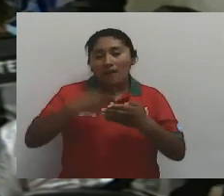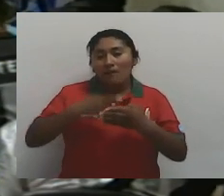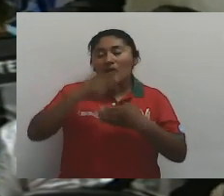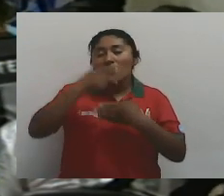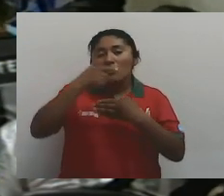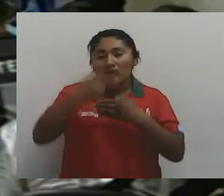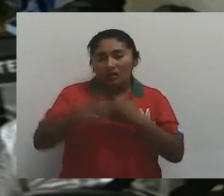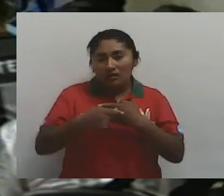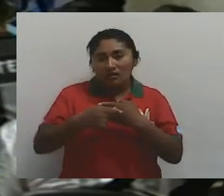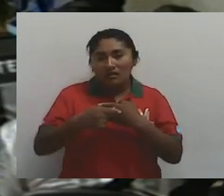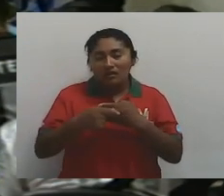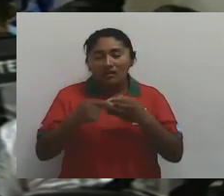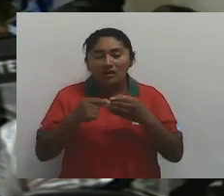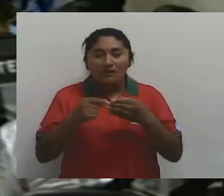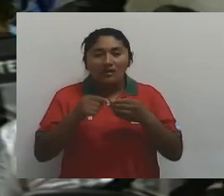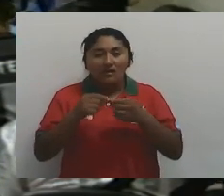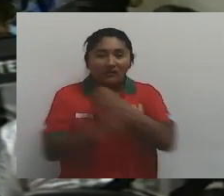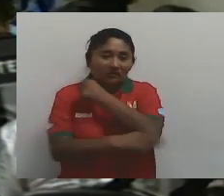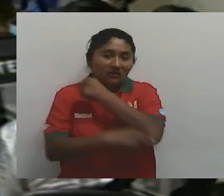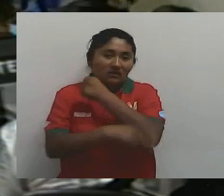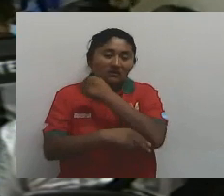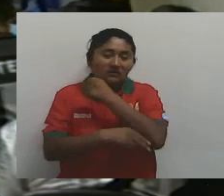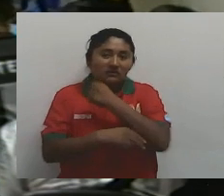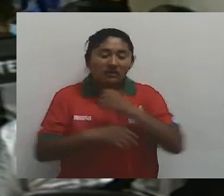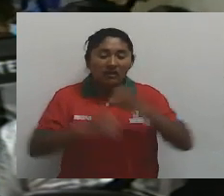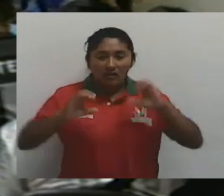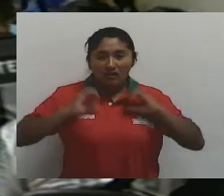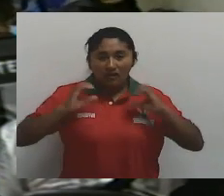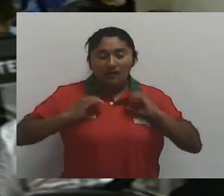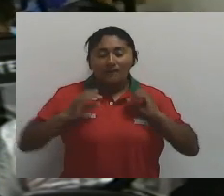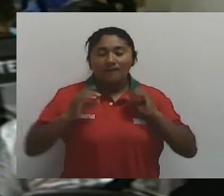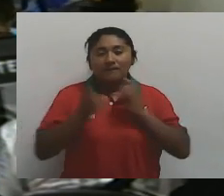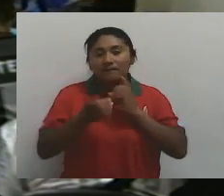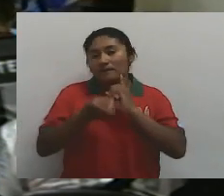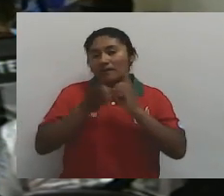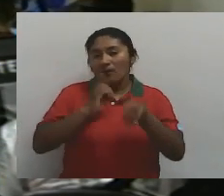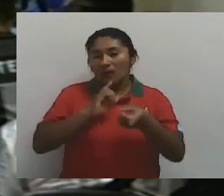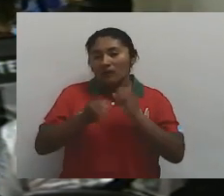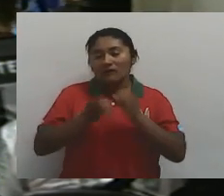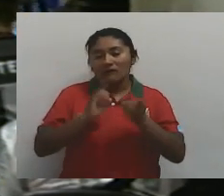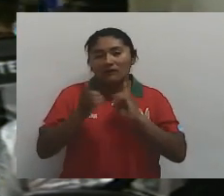de Formación de Capacitación Deportiva, a los expositores.